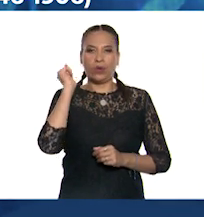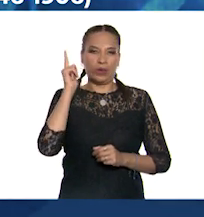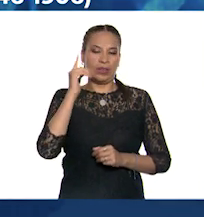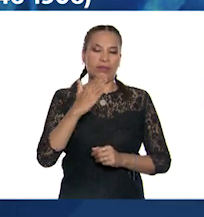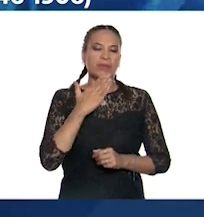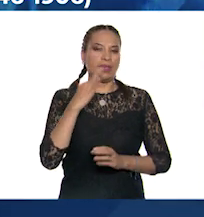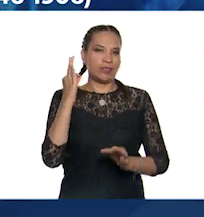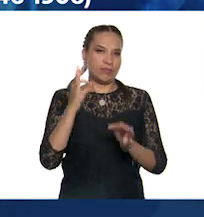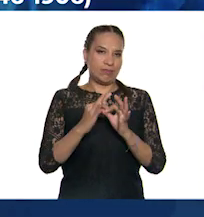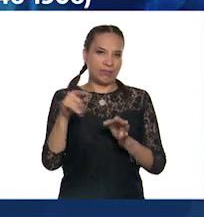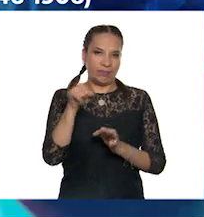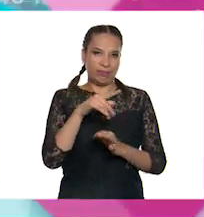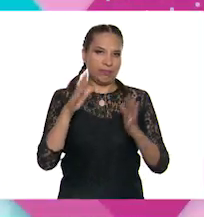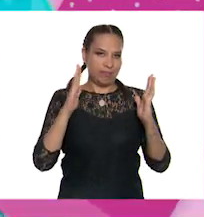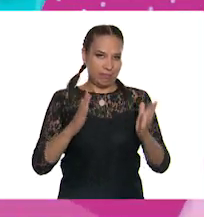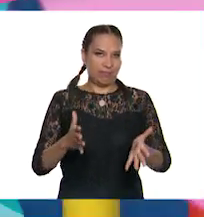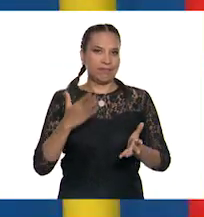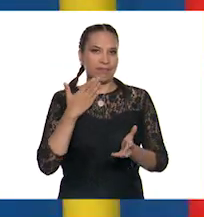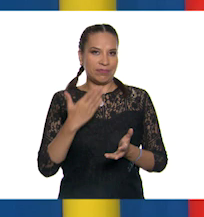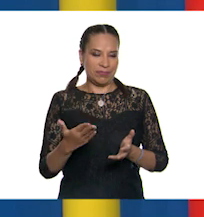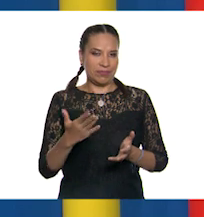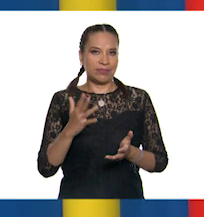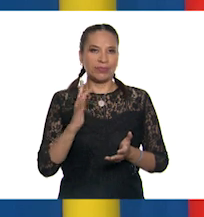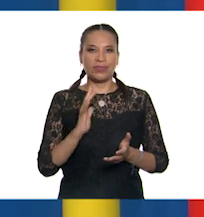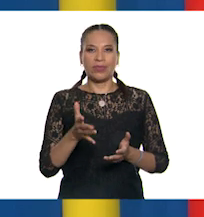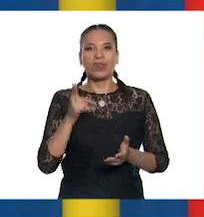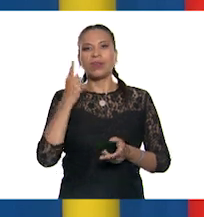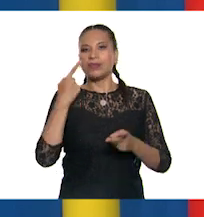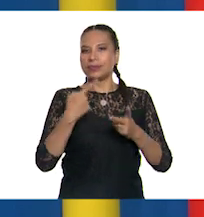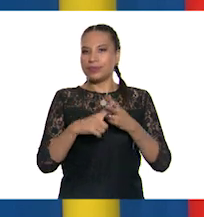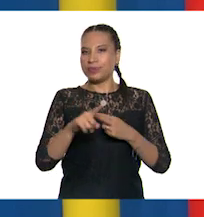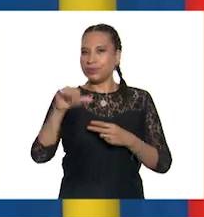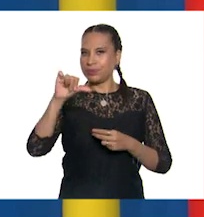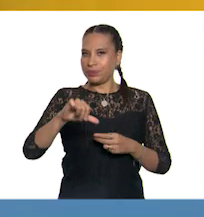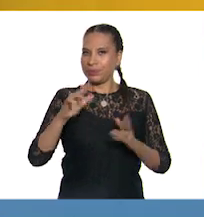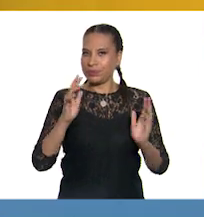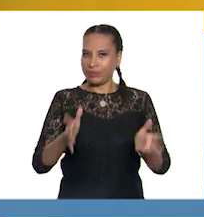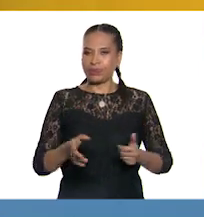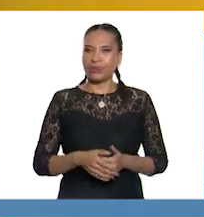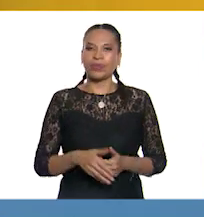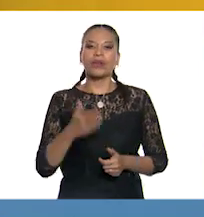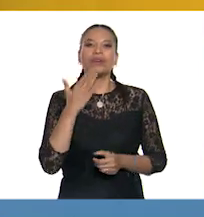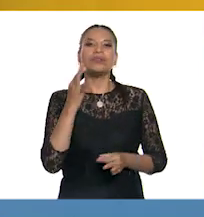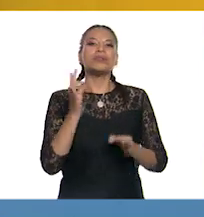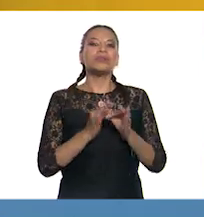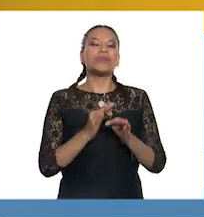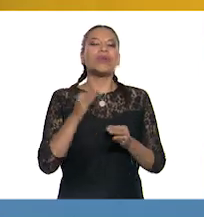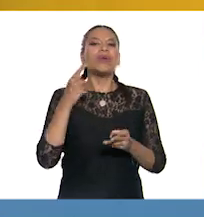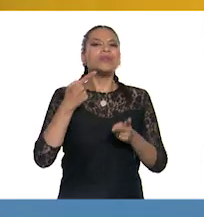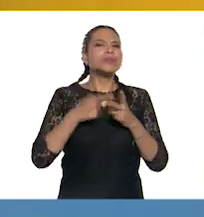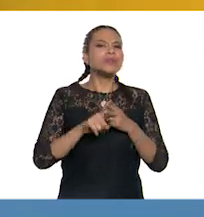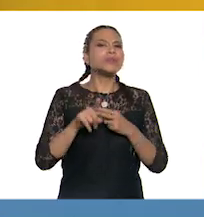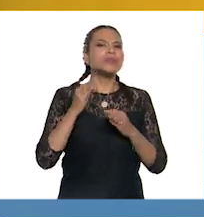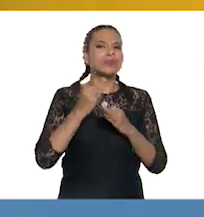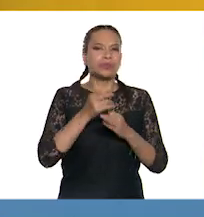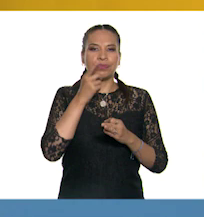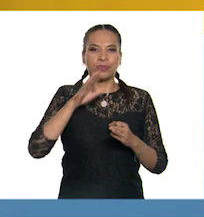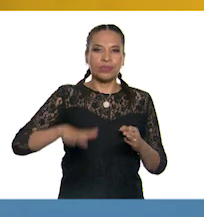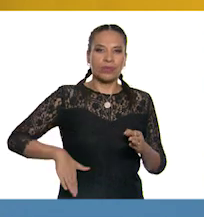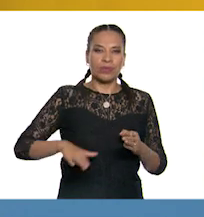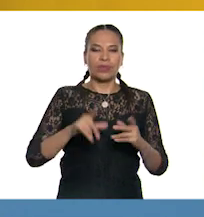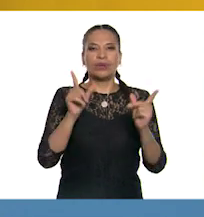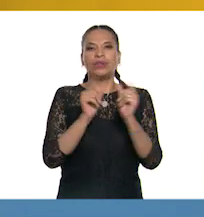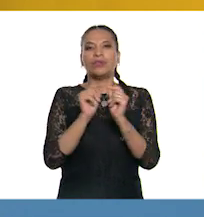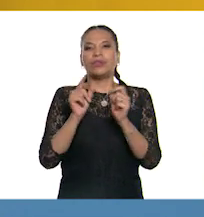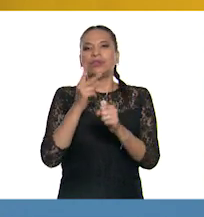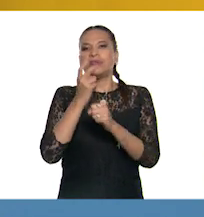todos listos y listas. Ya estamos, hay que iniciar entonces. Perfecto, entonces vamos a iniciar, como dije, con un fragmento